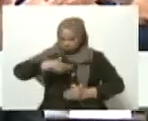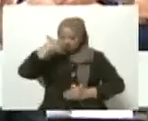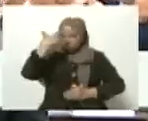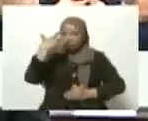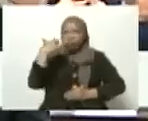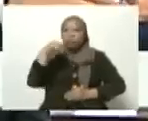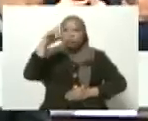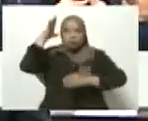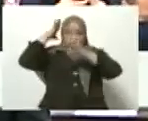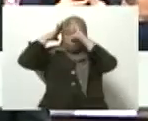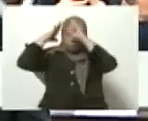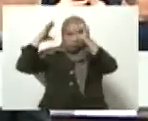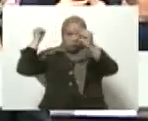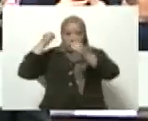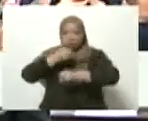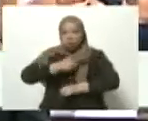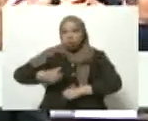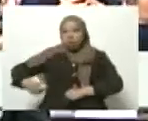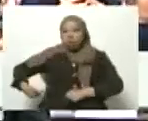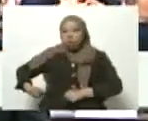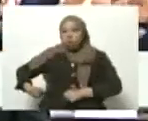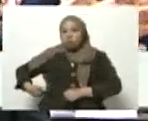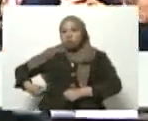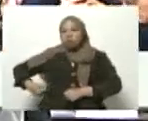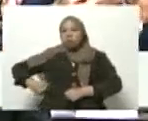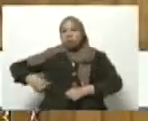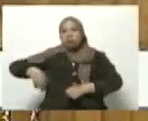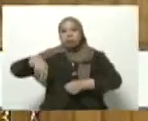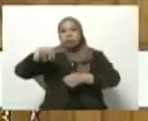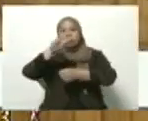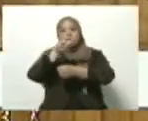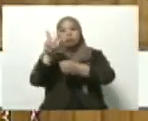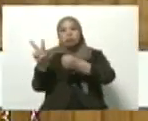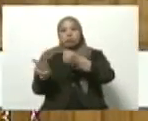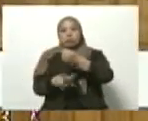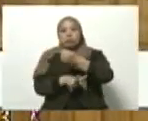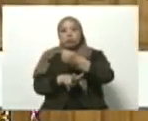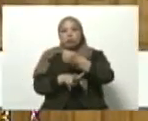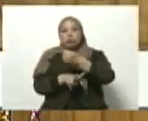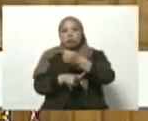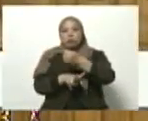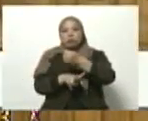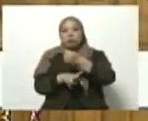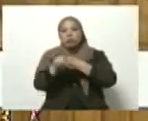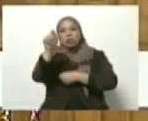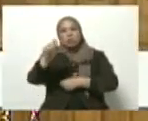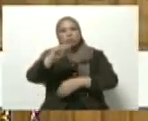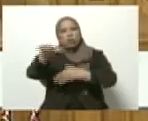embajador, presidente, vicepresidenta, secretaria, secretaria, secretaria, diputada, diputado,